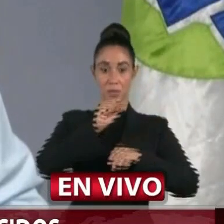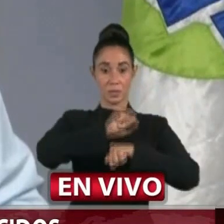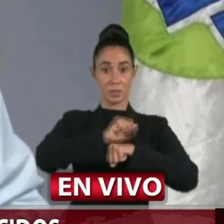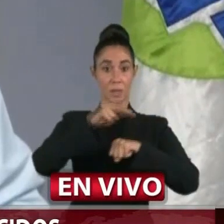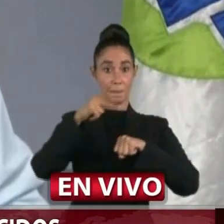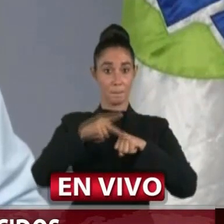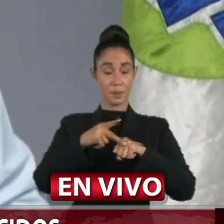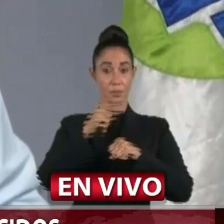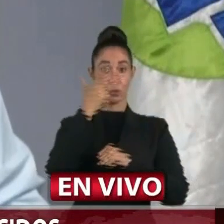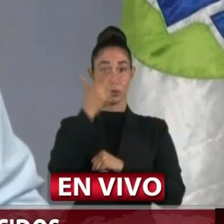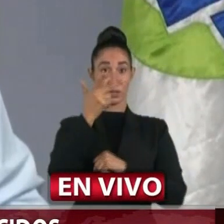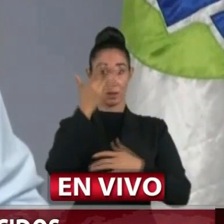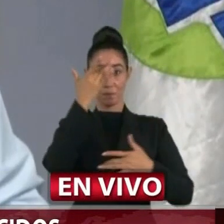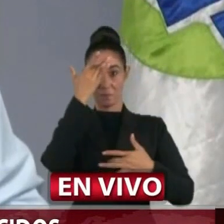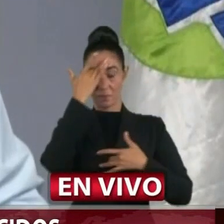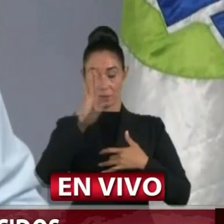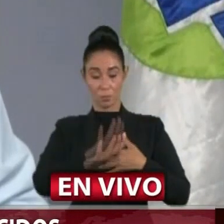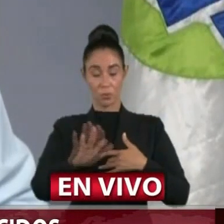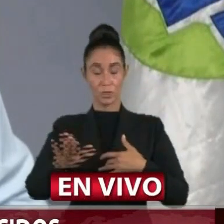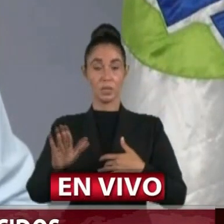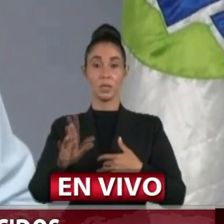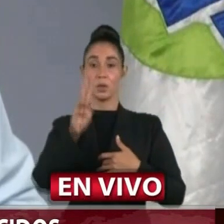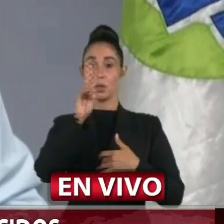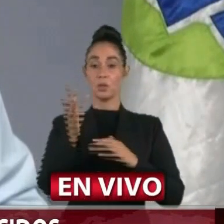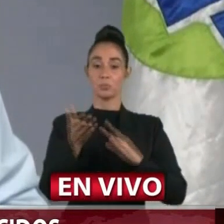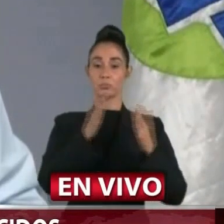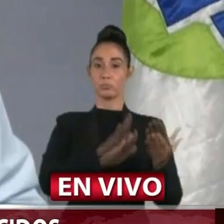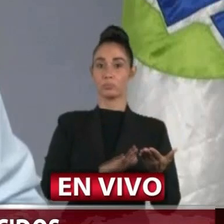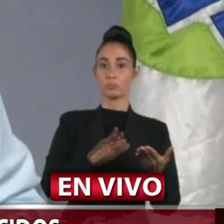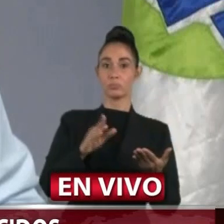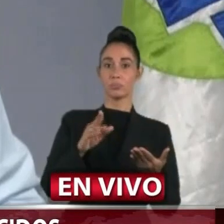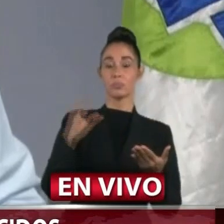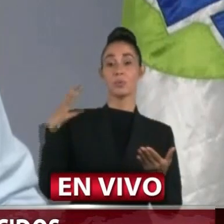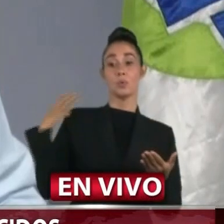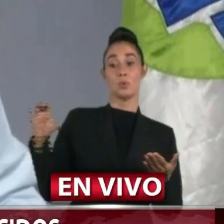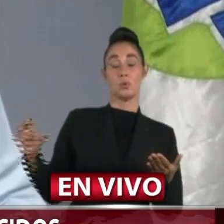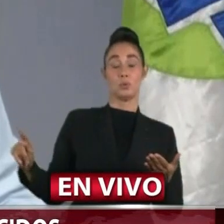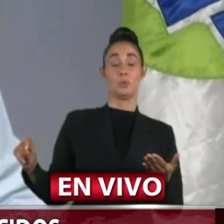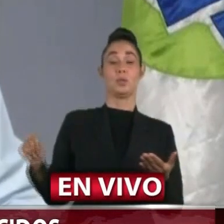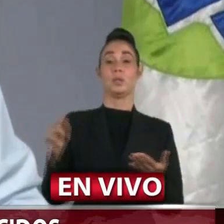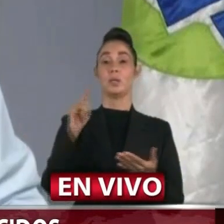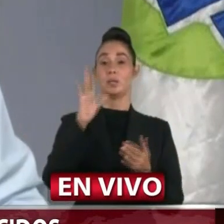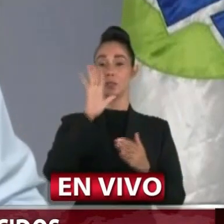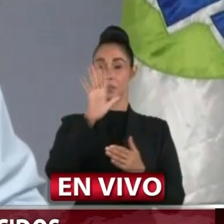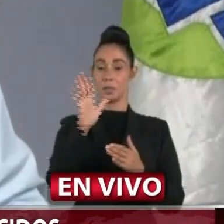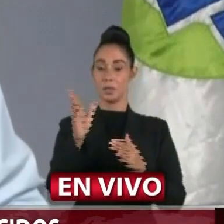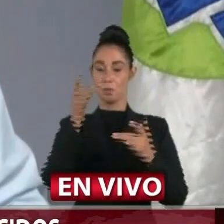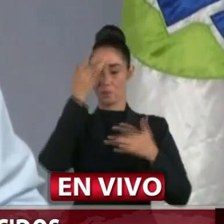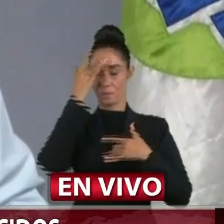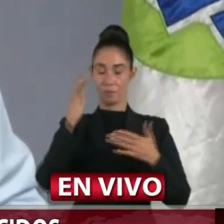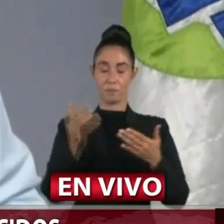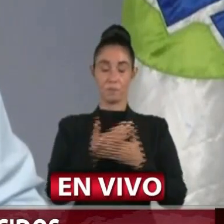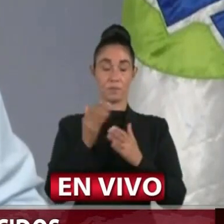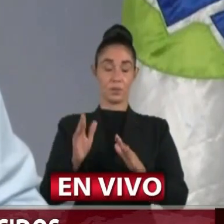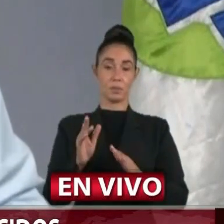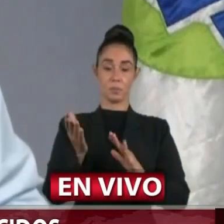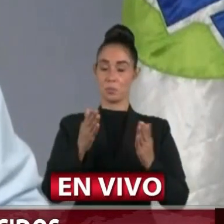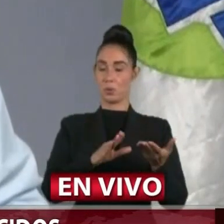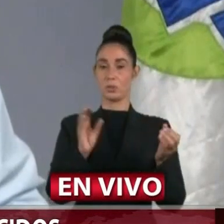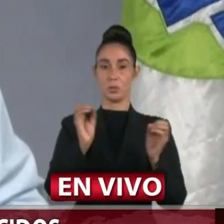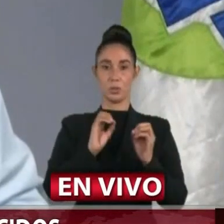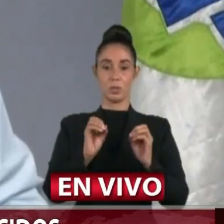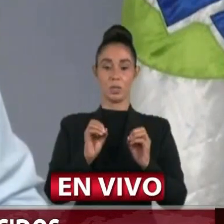y 2 fallecimientos. Cotuí, 8 casos sin fallecimiento. La Mata de Cotuí, 2